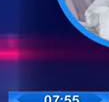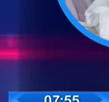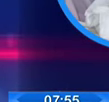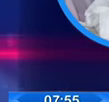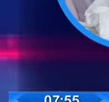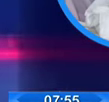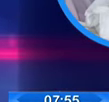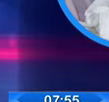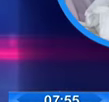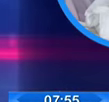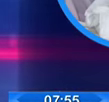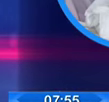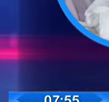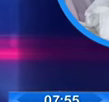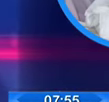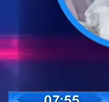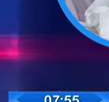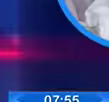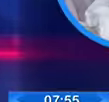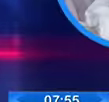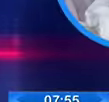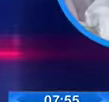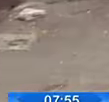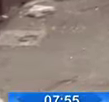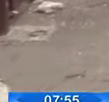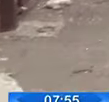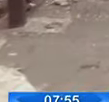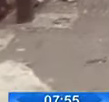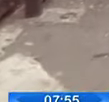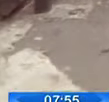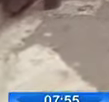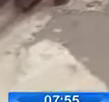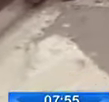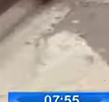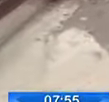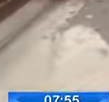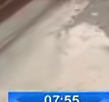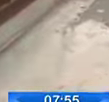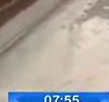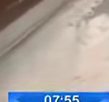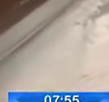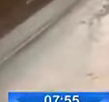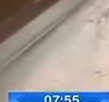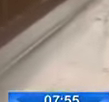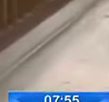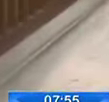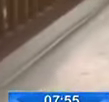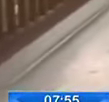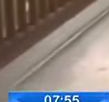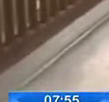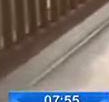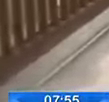0981 30 57 informó 3 y la cadena